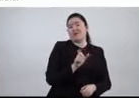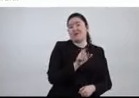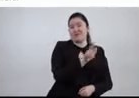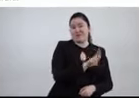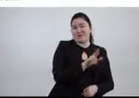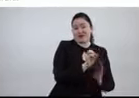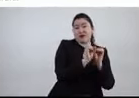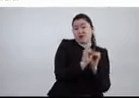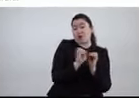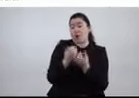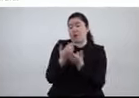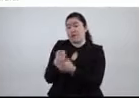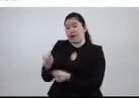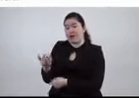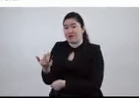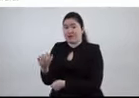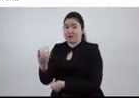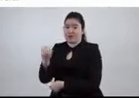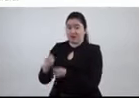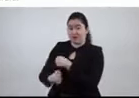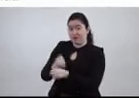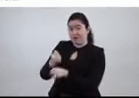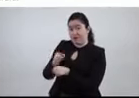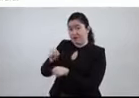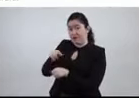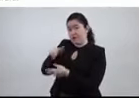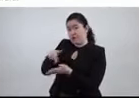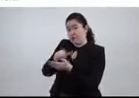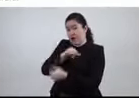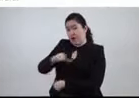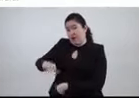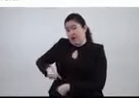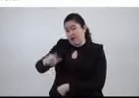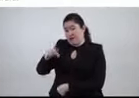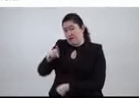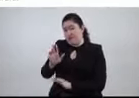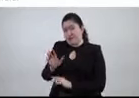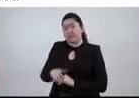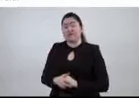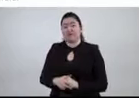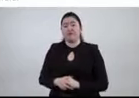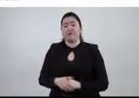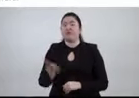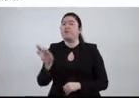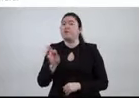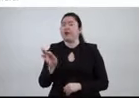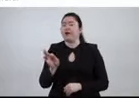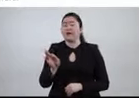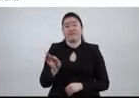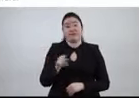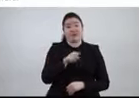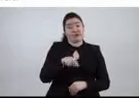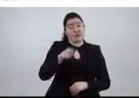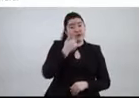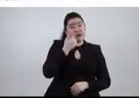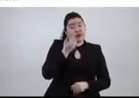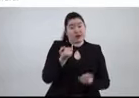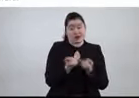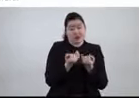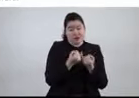persona de 50 a 59 años de edad en la localidad, o en el caso de la Ciudad de México, en su alcaldía de residencia. En caso de querer vacunarse como